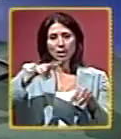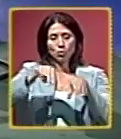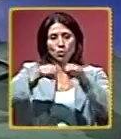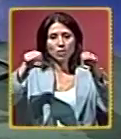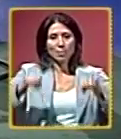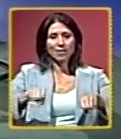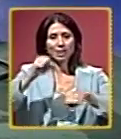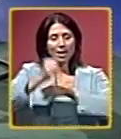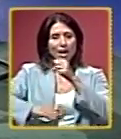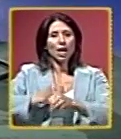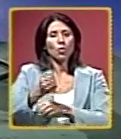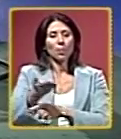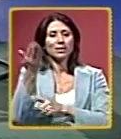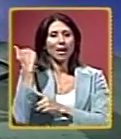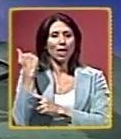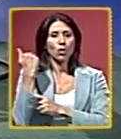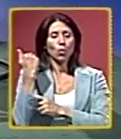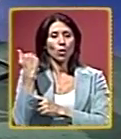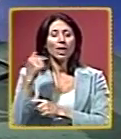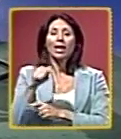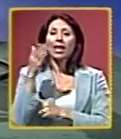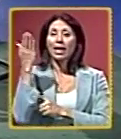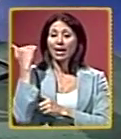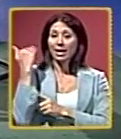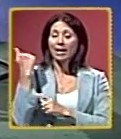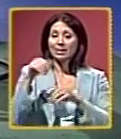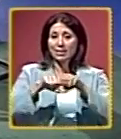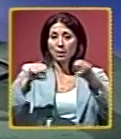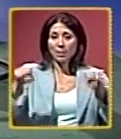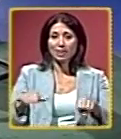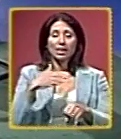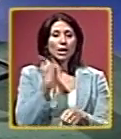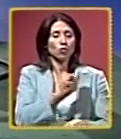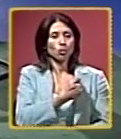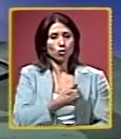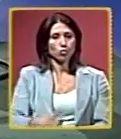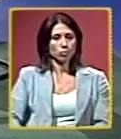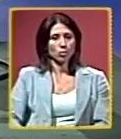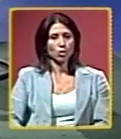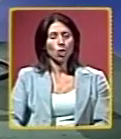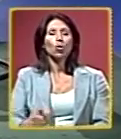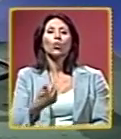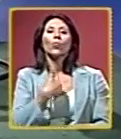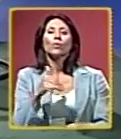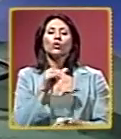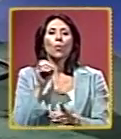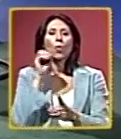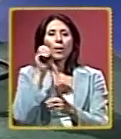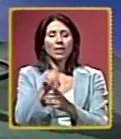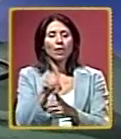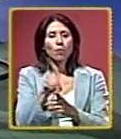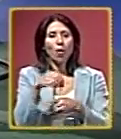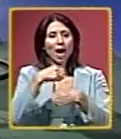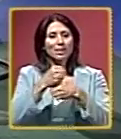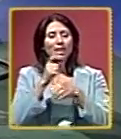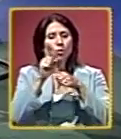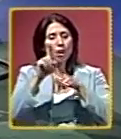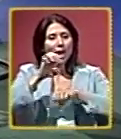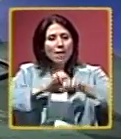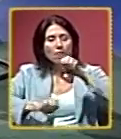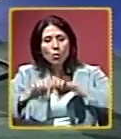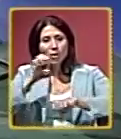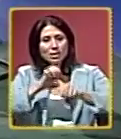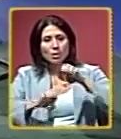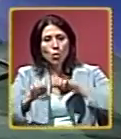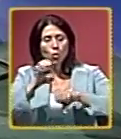pasado, y en ese semestre que nos tocó presidir, tuvimos como objetivo hacer una evaluación, dirigir